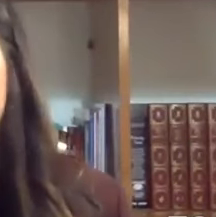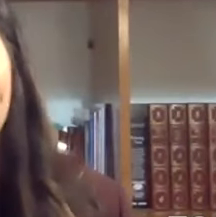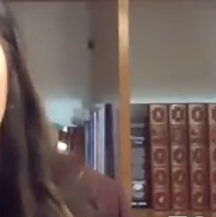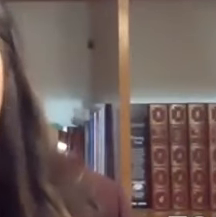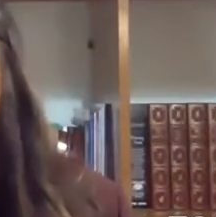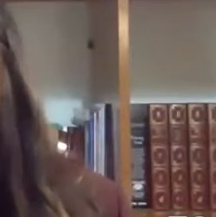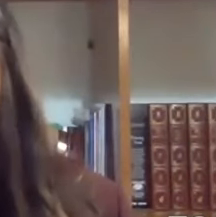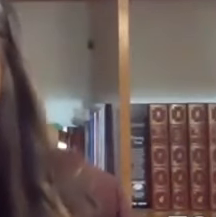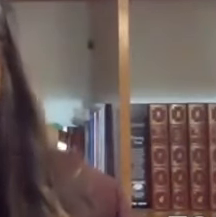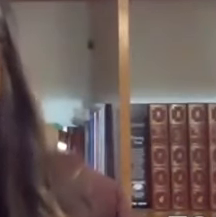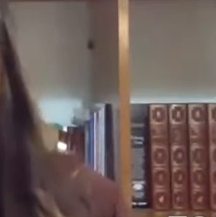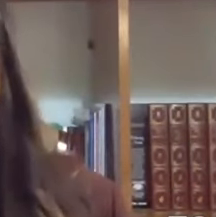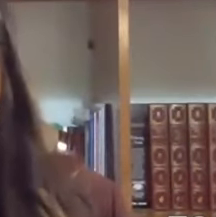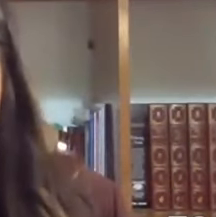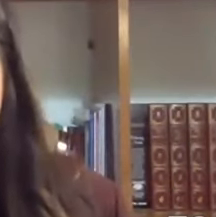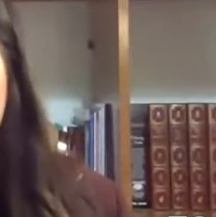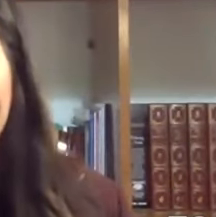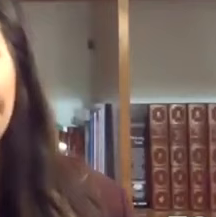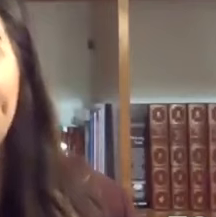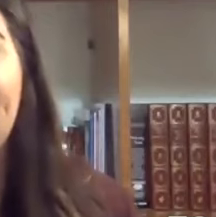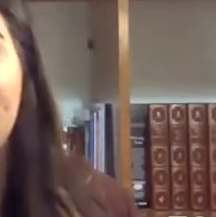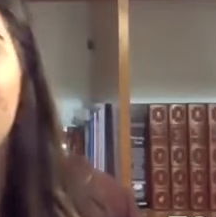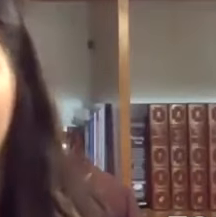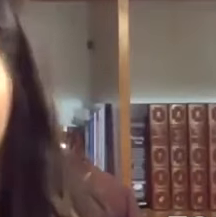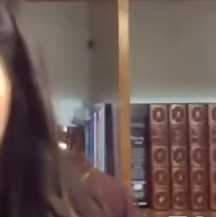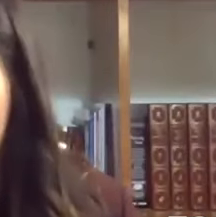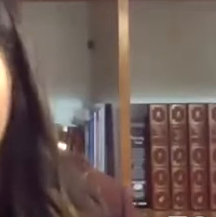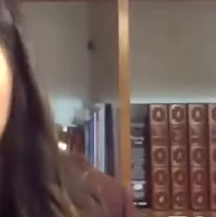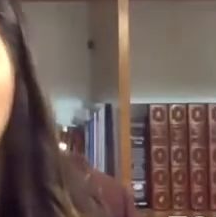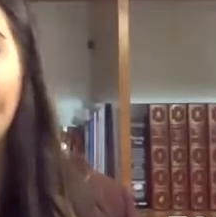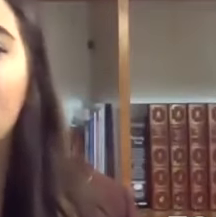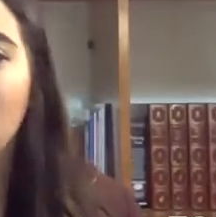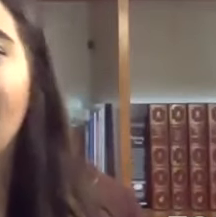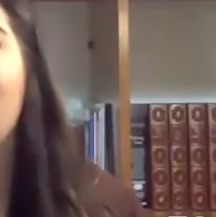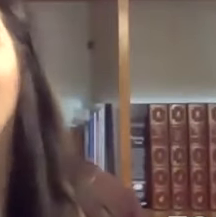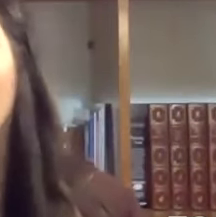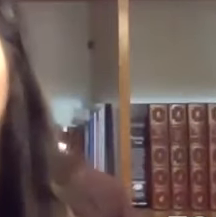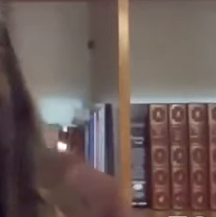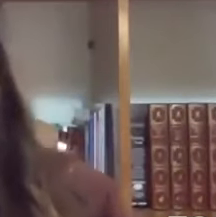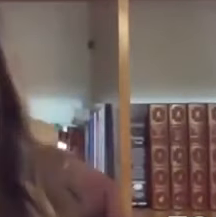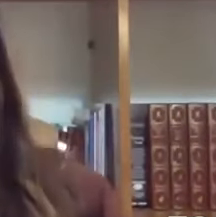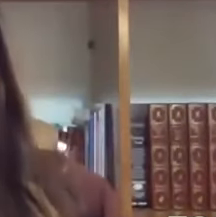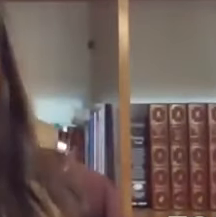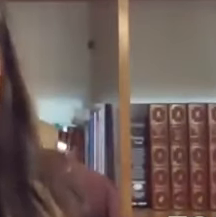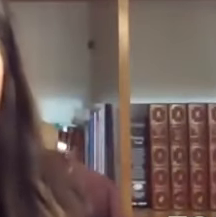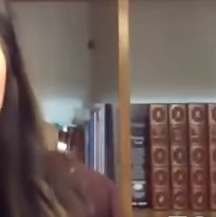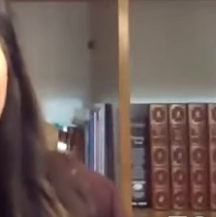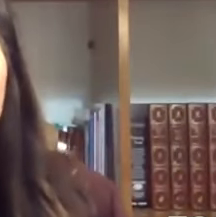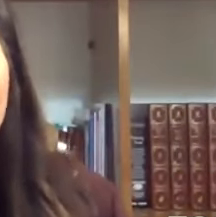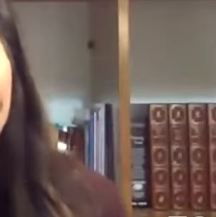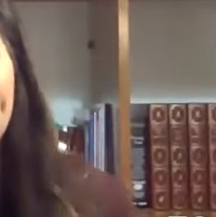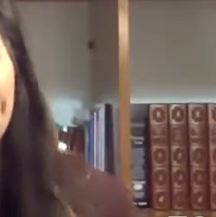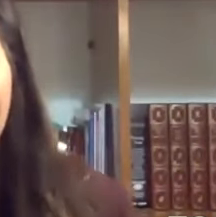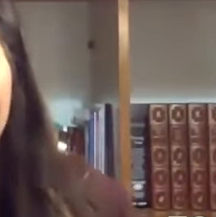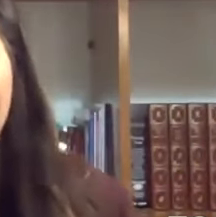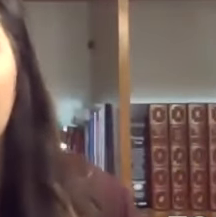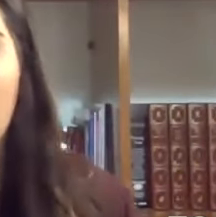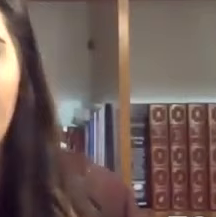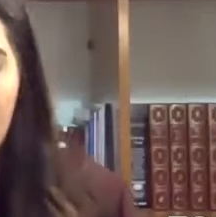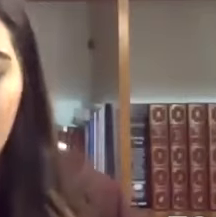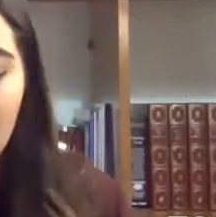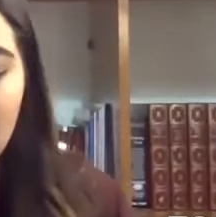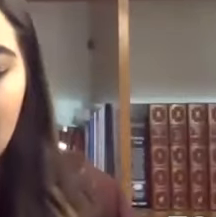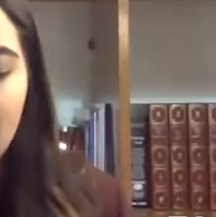el interés era más bien nulo. Es hasta que él se entera de que su exmujer quiere viajar a Estados Unidos que entonces saca